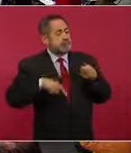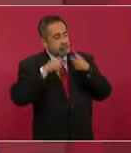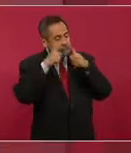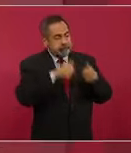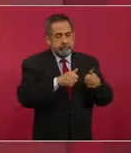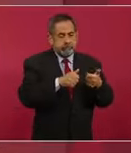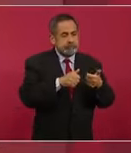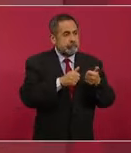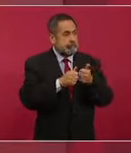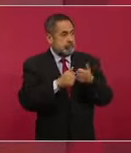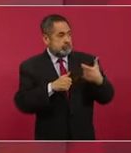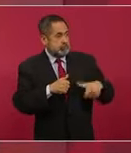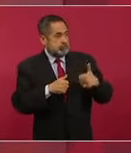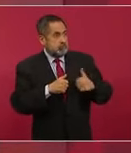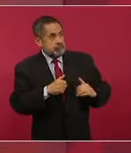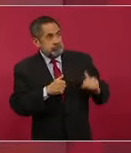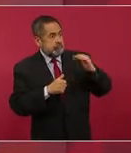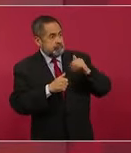los de arriba.